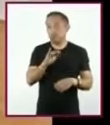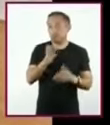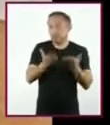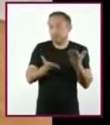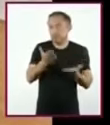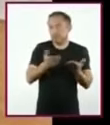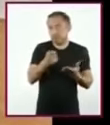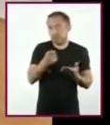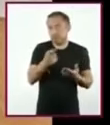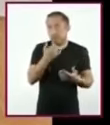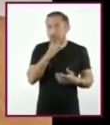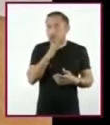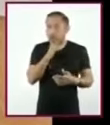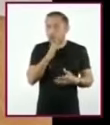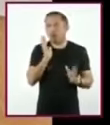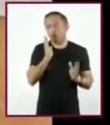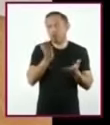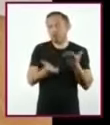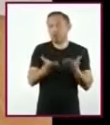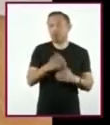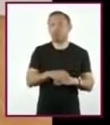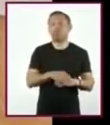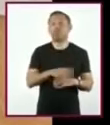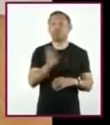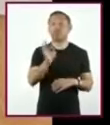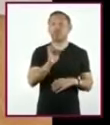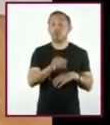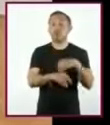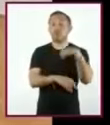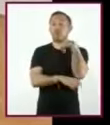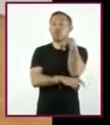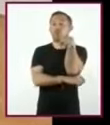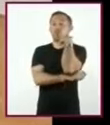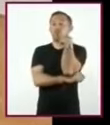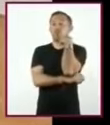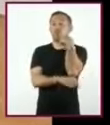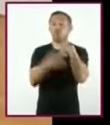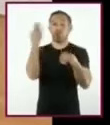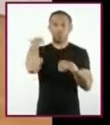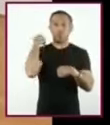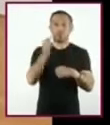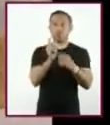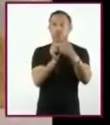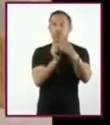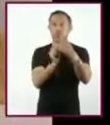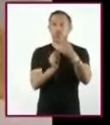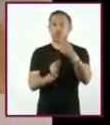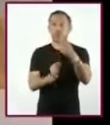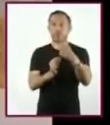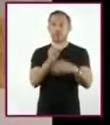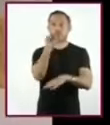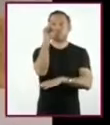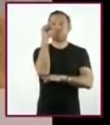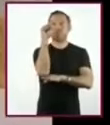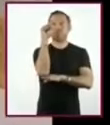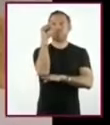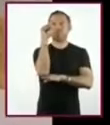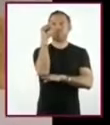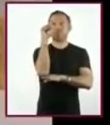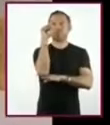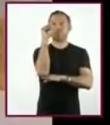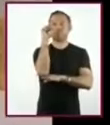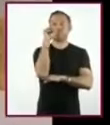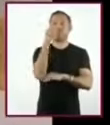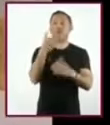Apoyas la mano derecha en línea con el sacro, te yergues y desde esa postura erguida te rotas ahora hacia